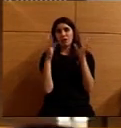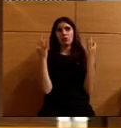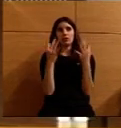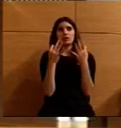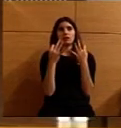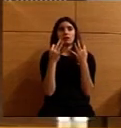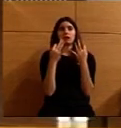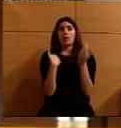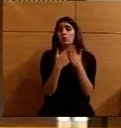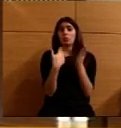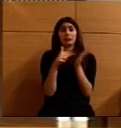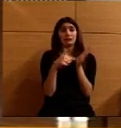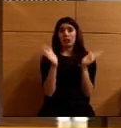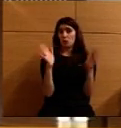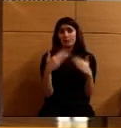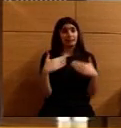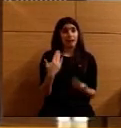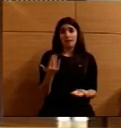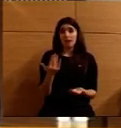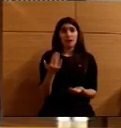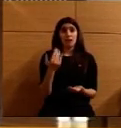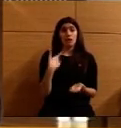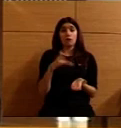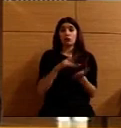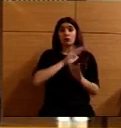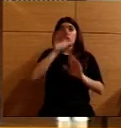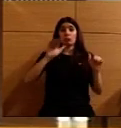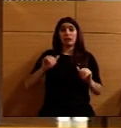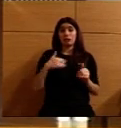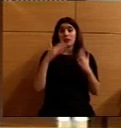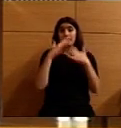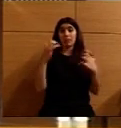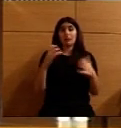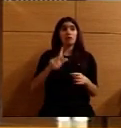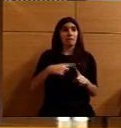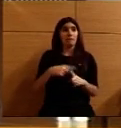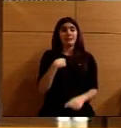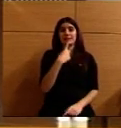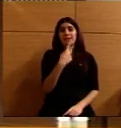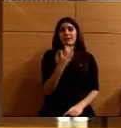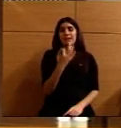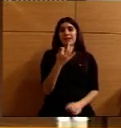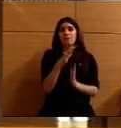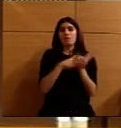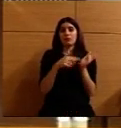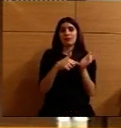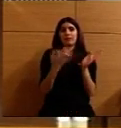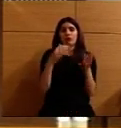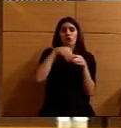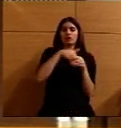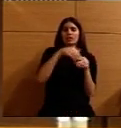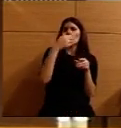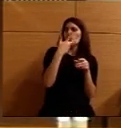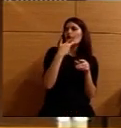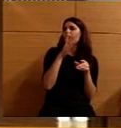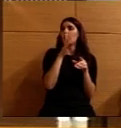no estaba la documentación en el momento de la convocatoria del pleno. También se dice en este informe que bueno, que conocíamos del contenido